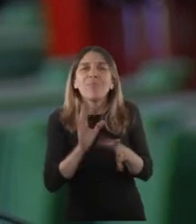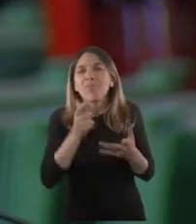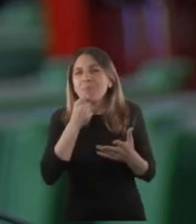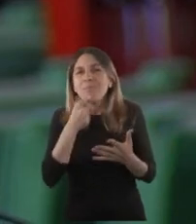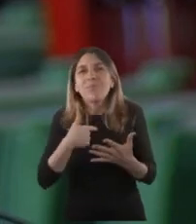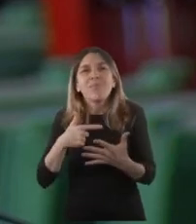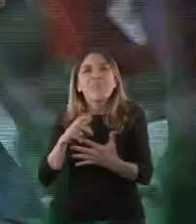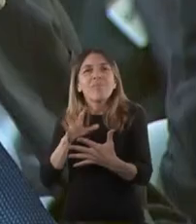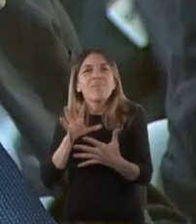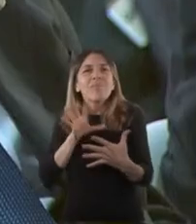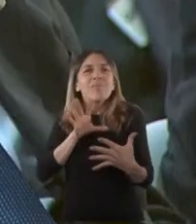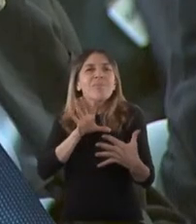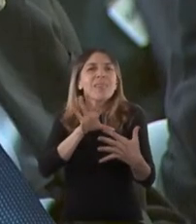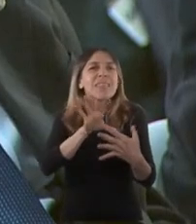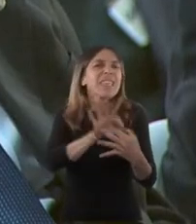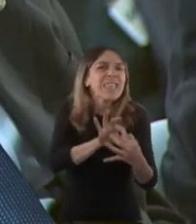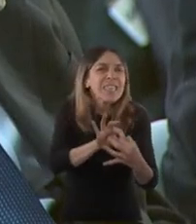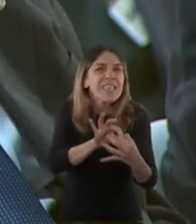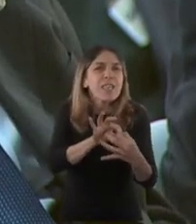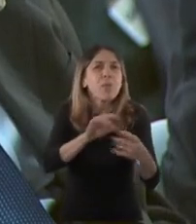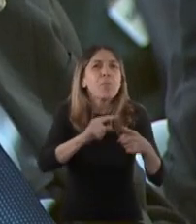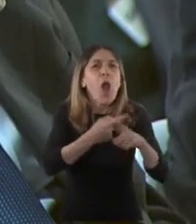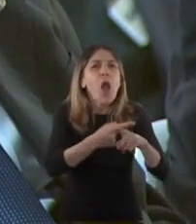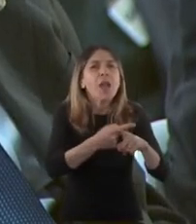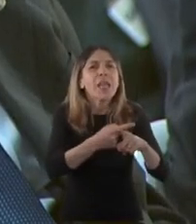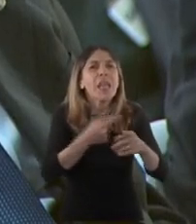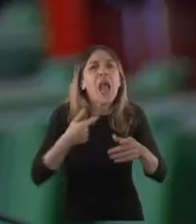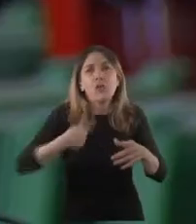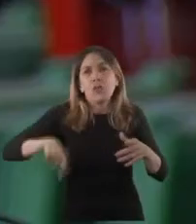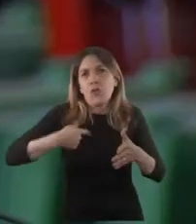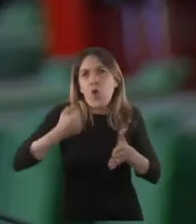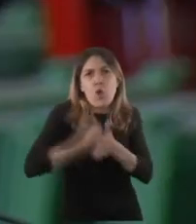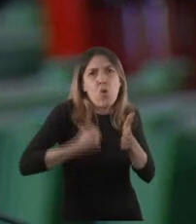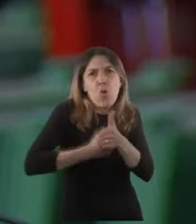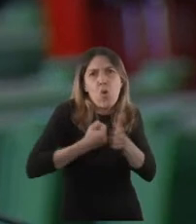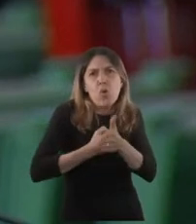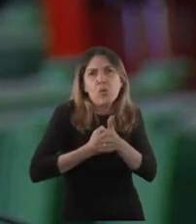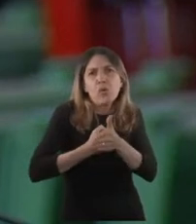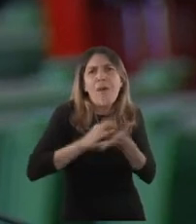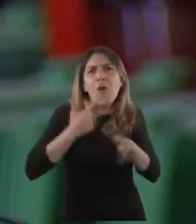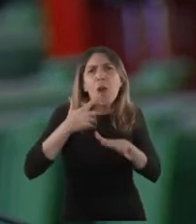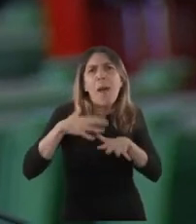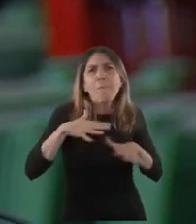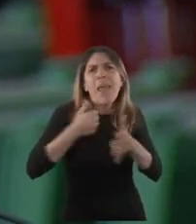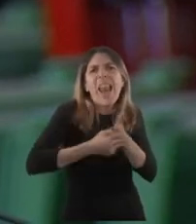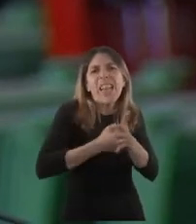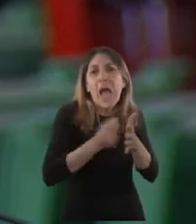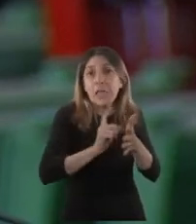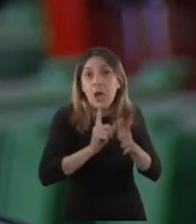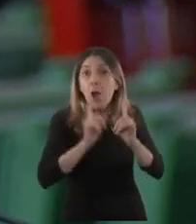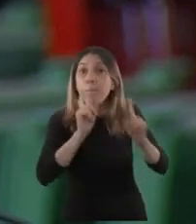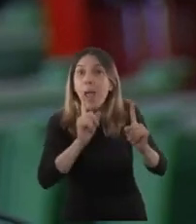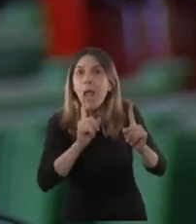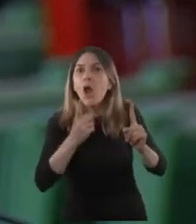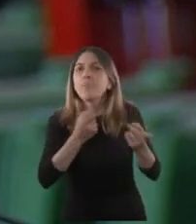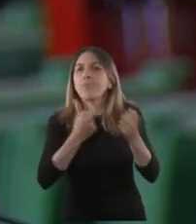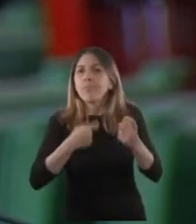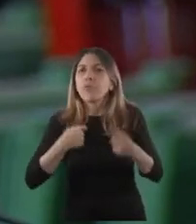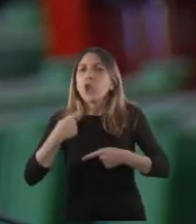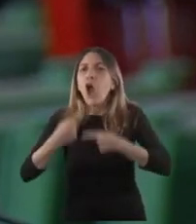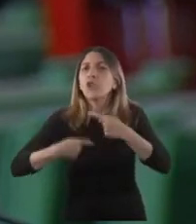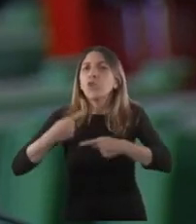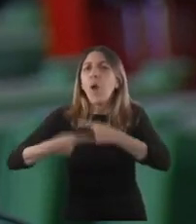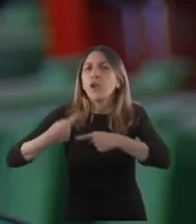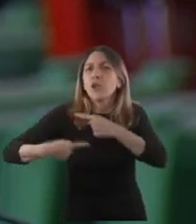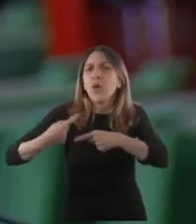filiación política de estar militando, pero sí necesitamos una continuidad de lo